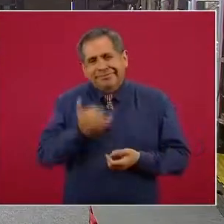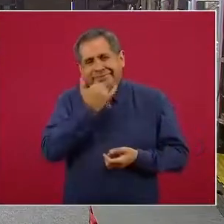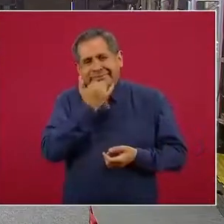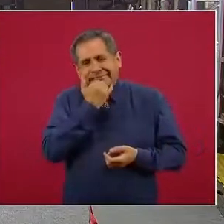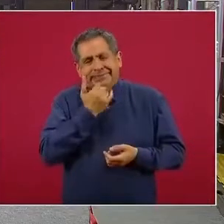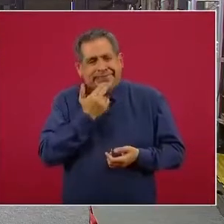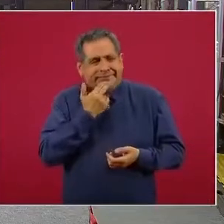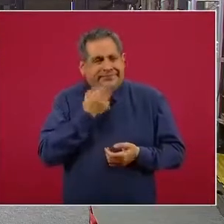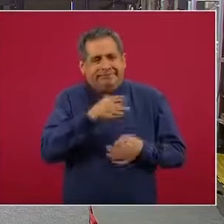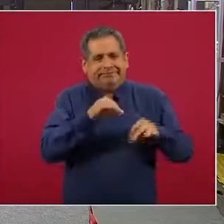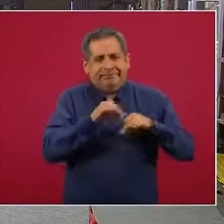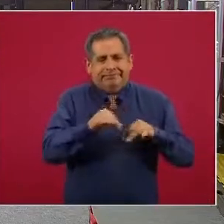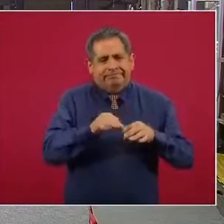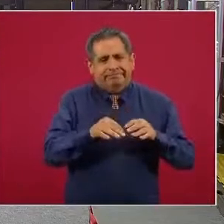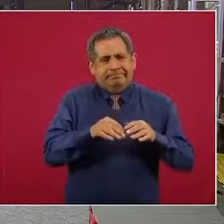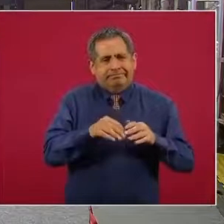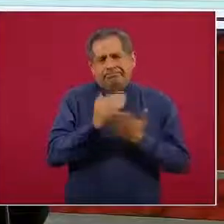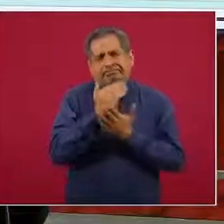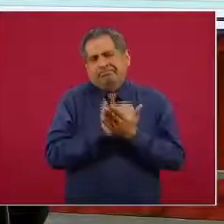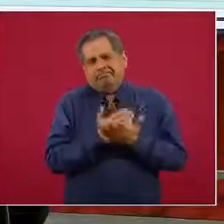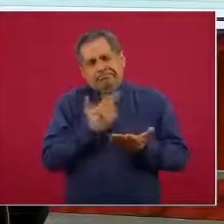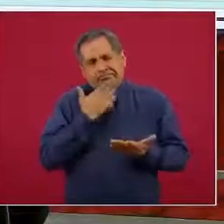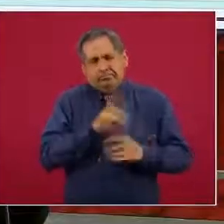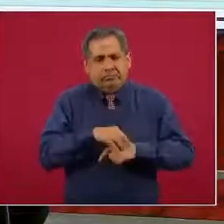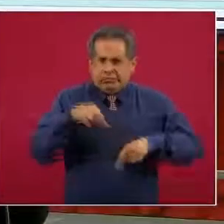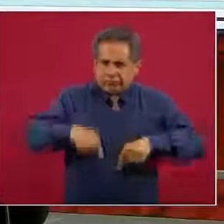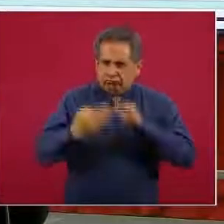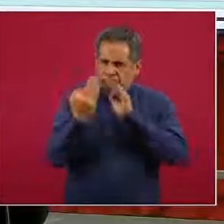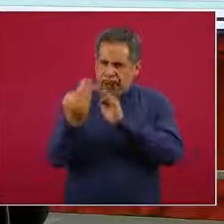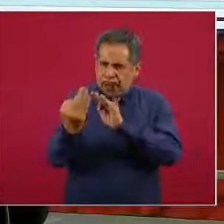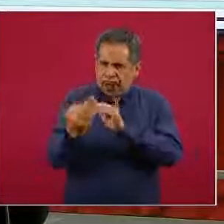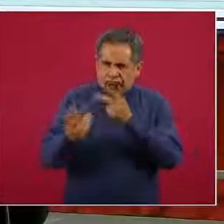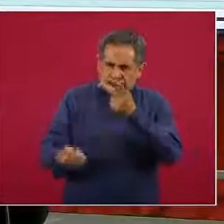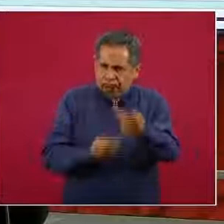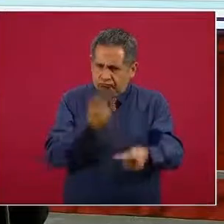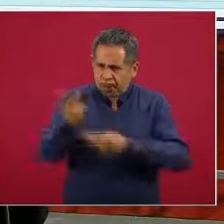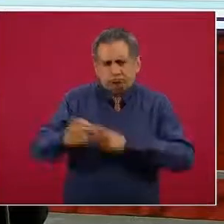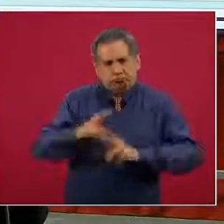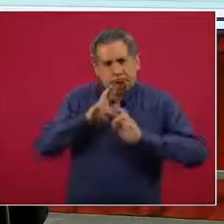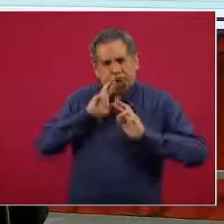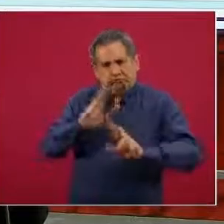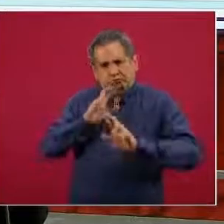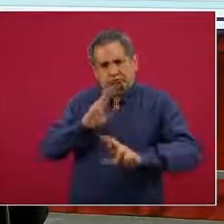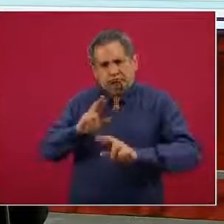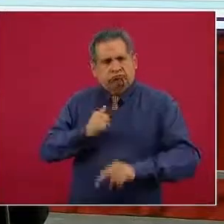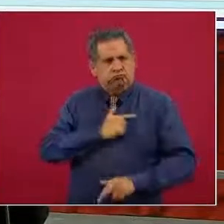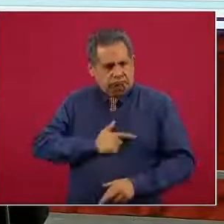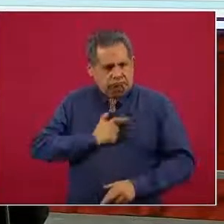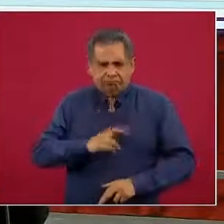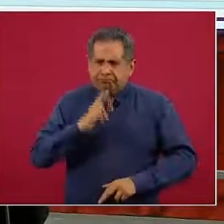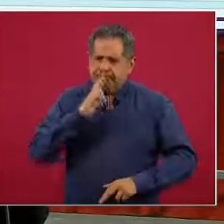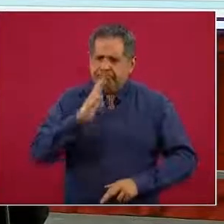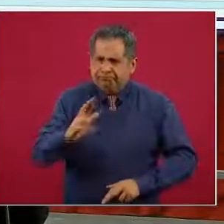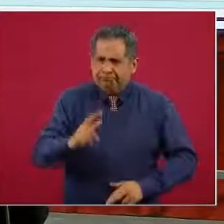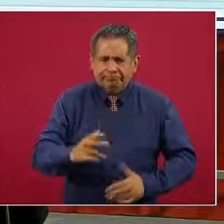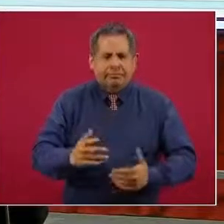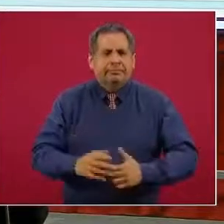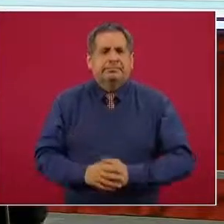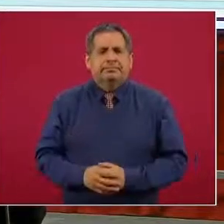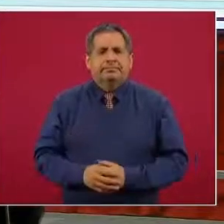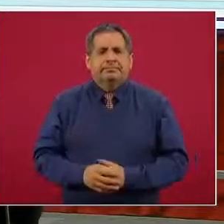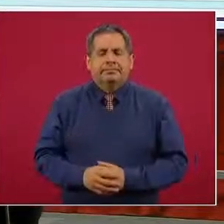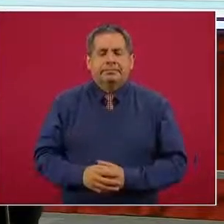trabajo, pues desmerecerá. Aquí pueden preguntar, no se limiten, con mucho gusto pueden preguntar. La